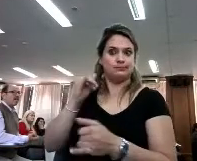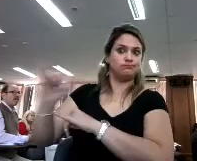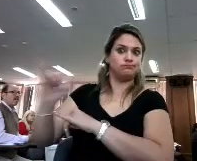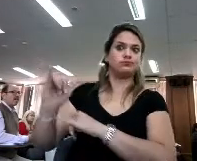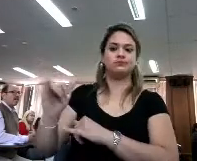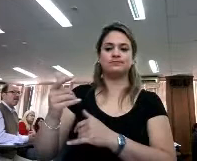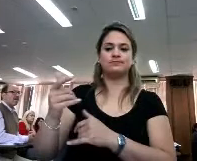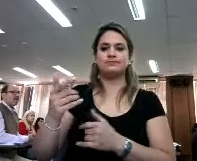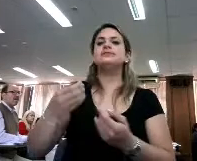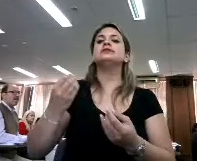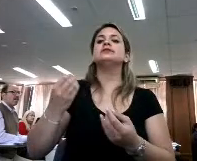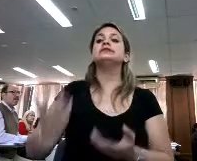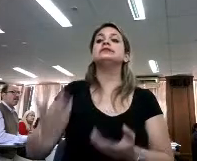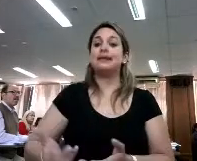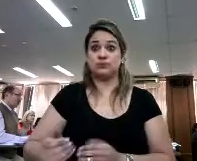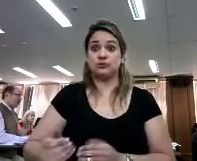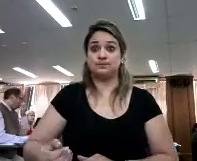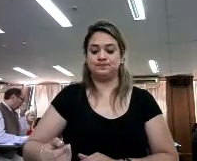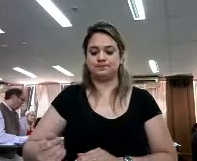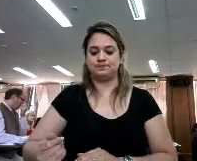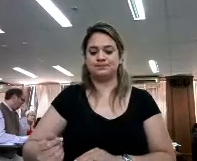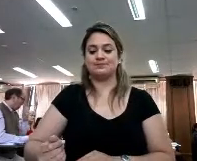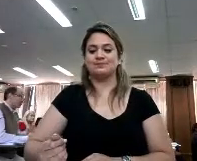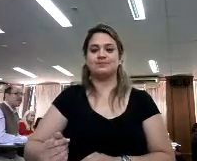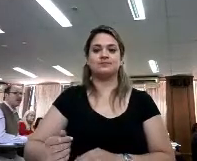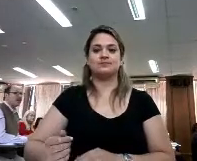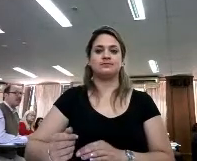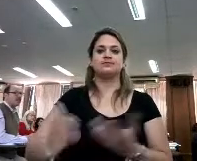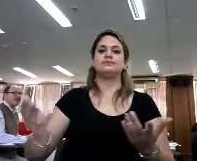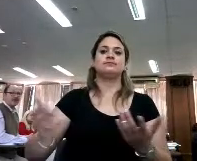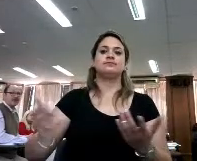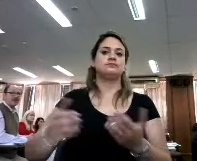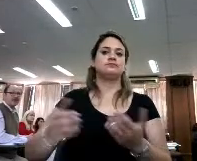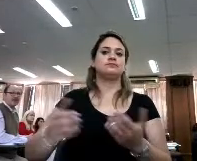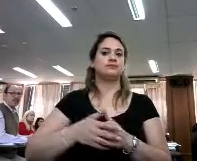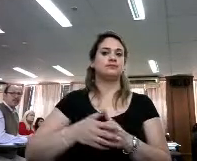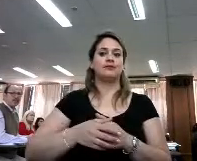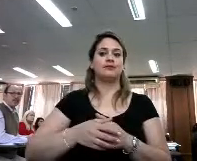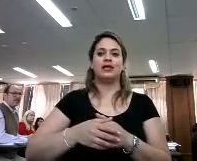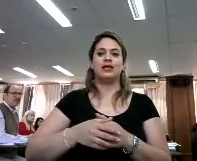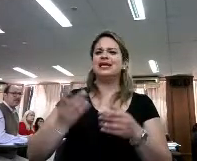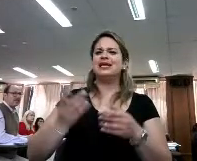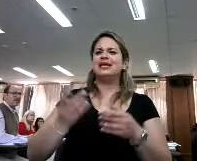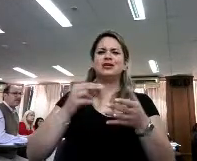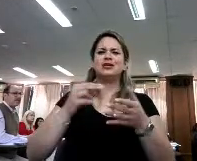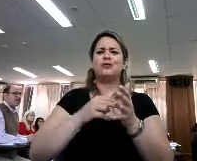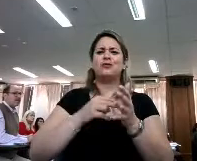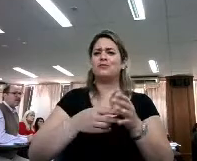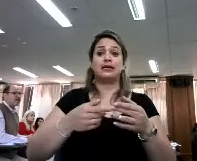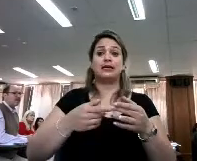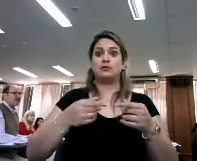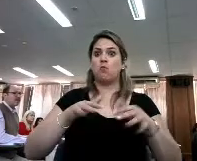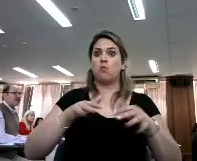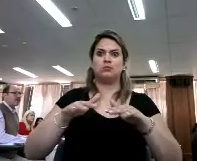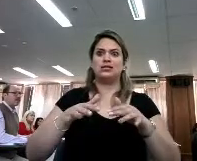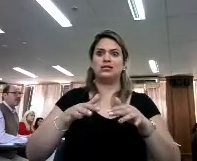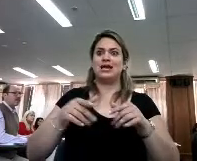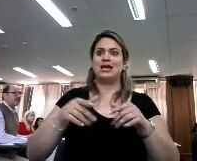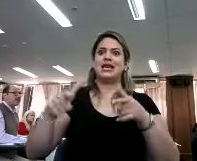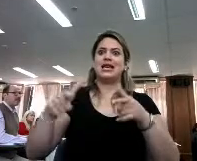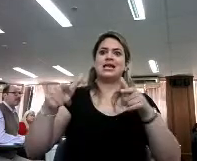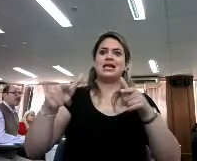El caso que, digamos, generó y movió fibras en